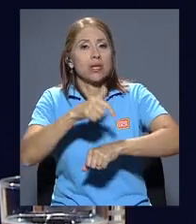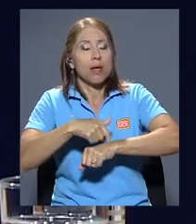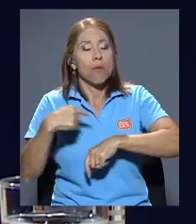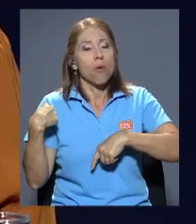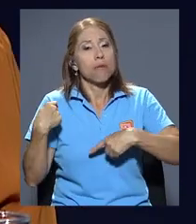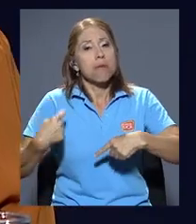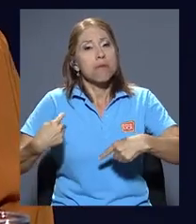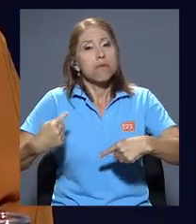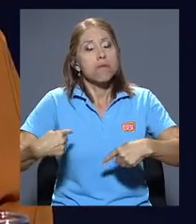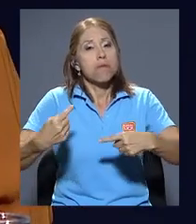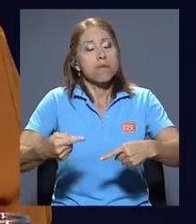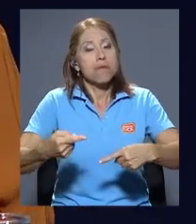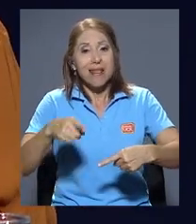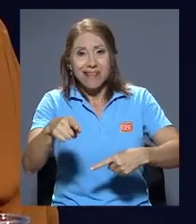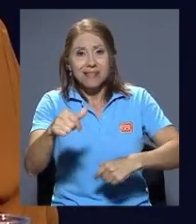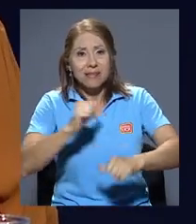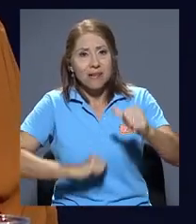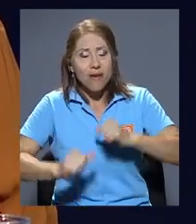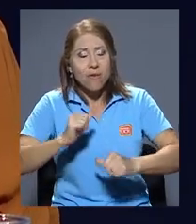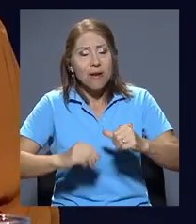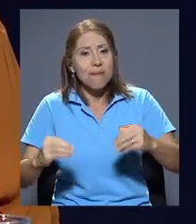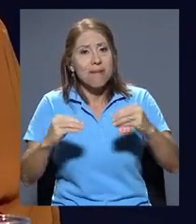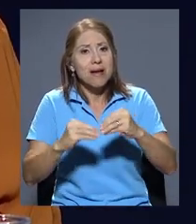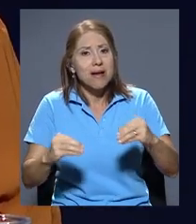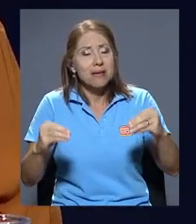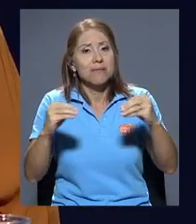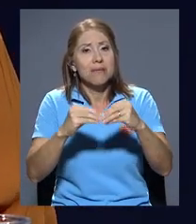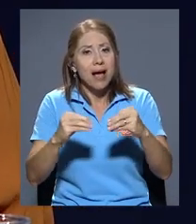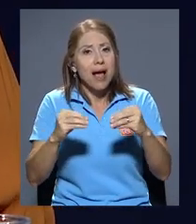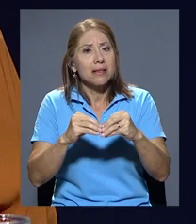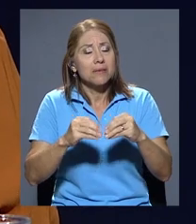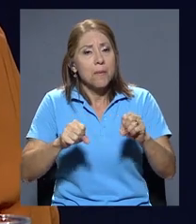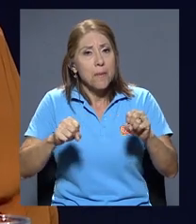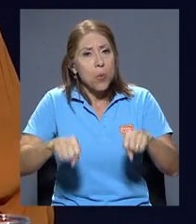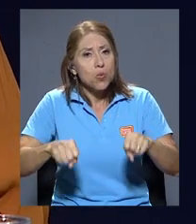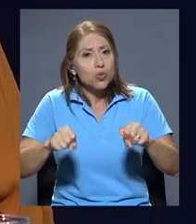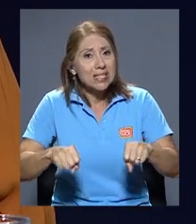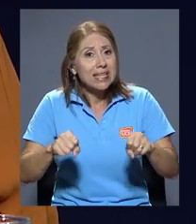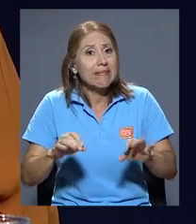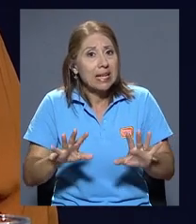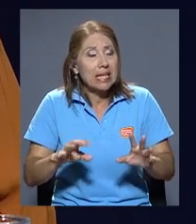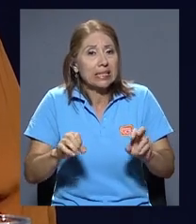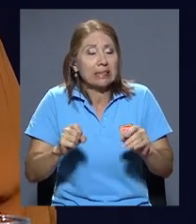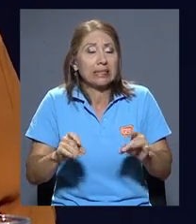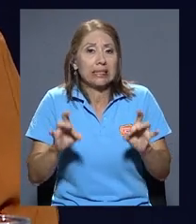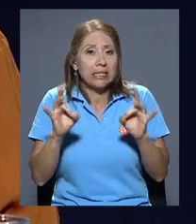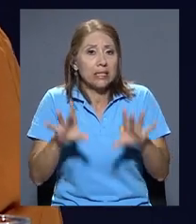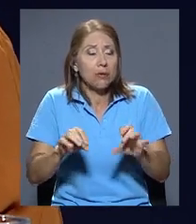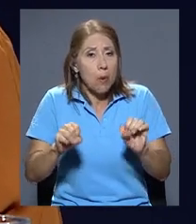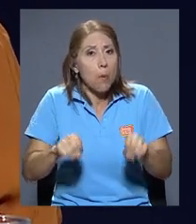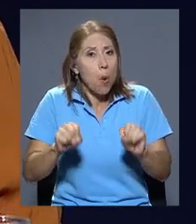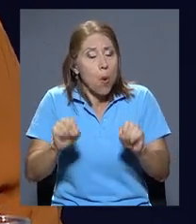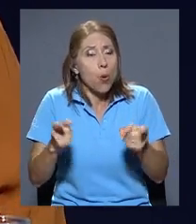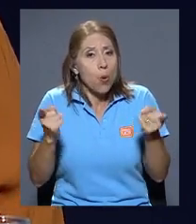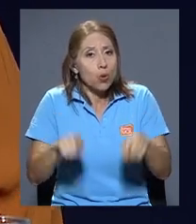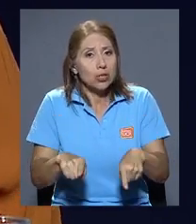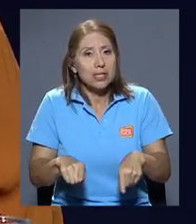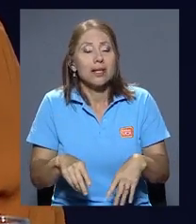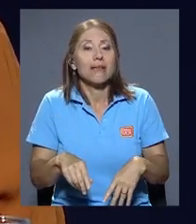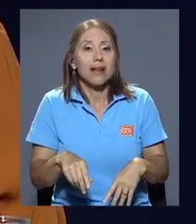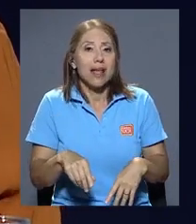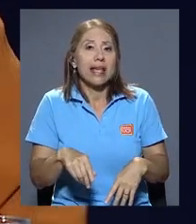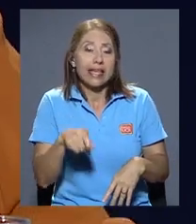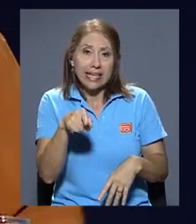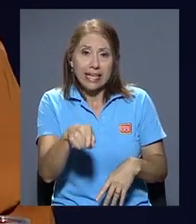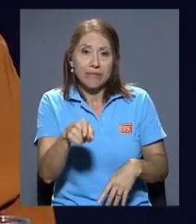vez más y más posible, terriblemente posible, y justamente